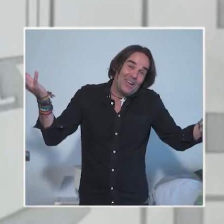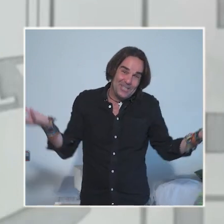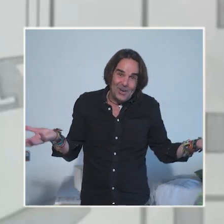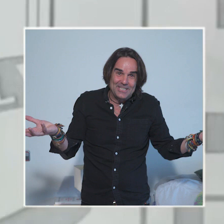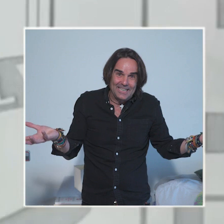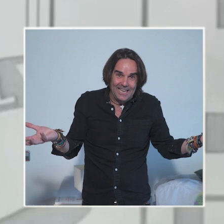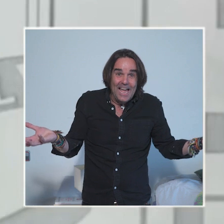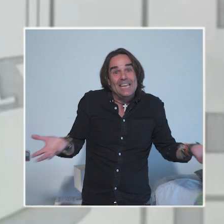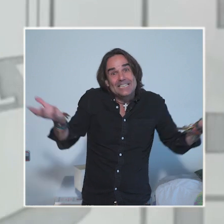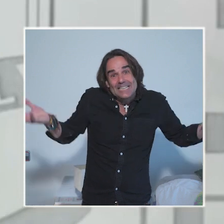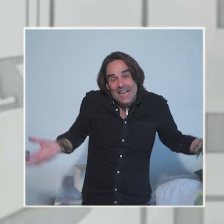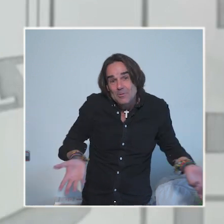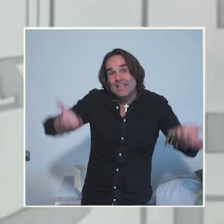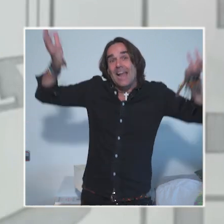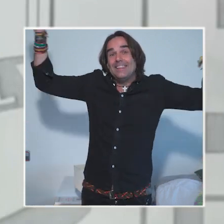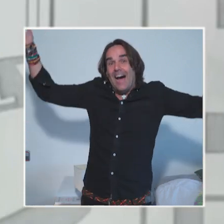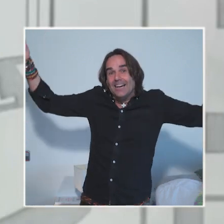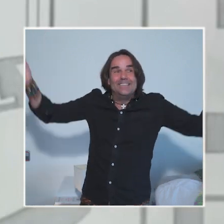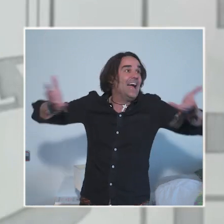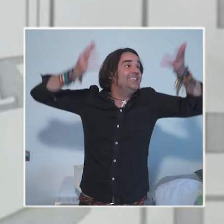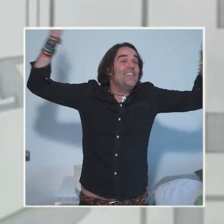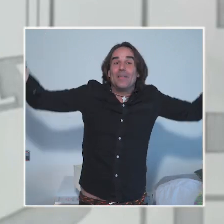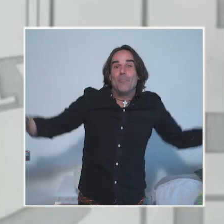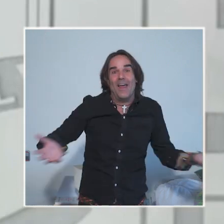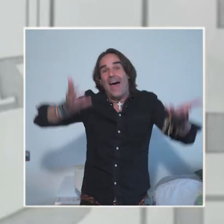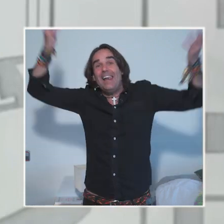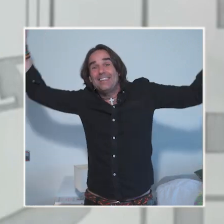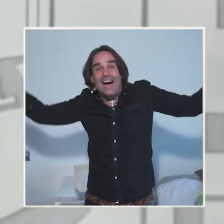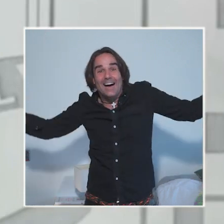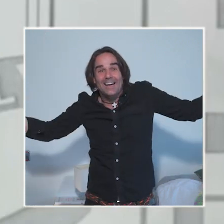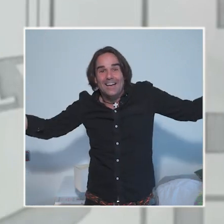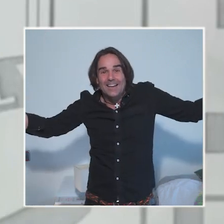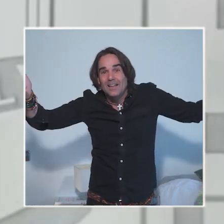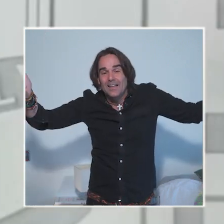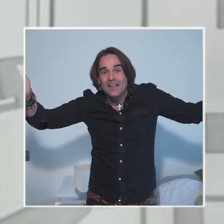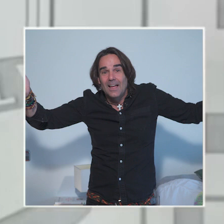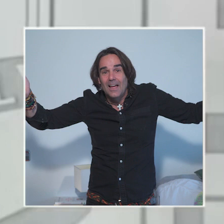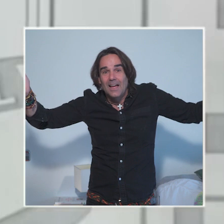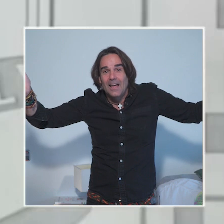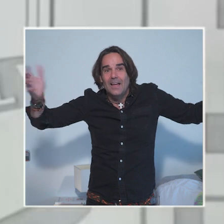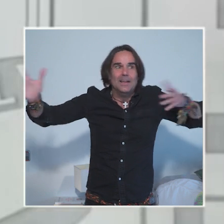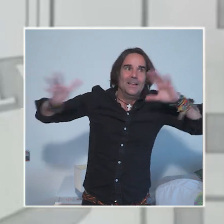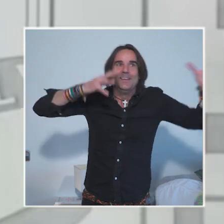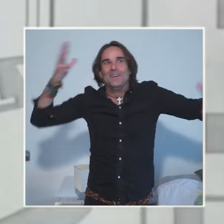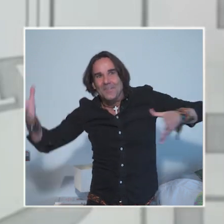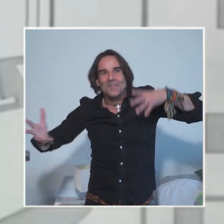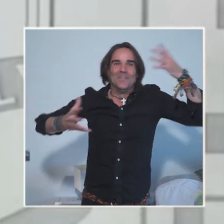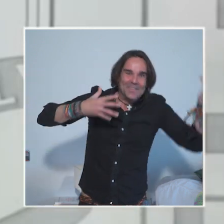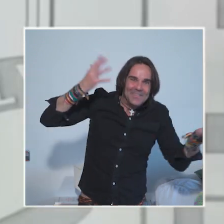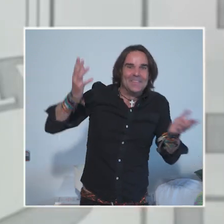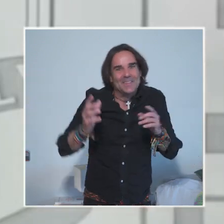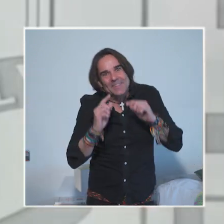saben lo que son los ERTE. Y es que estamos de alta. De alta, de temporada alta. Por eso, creo que hay una deficiente